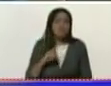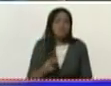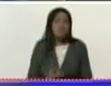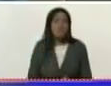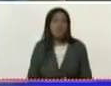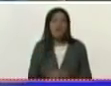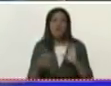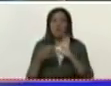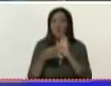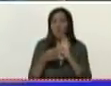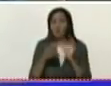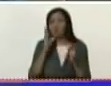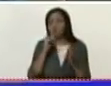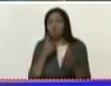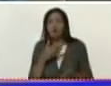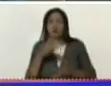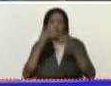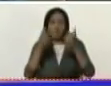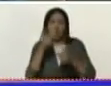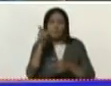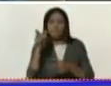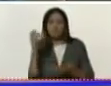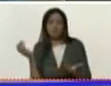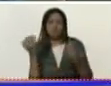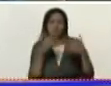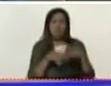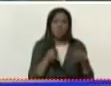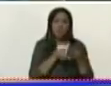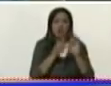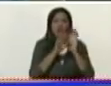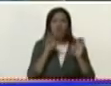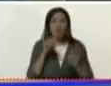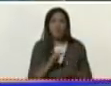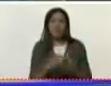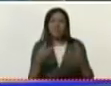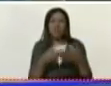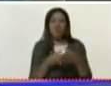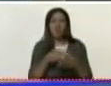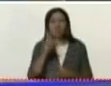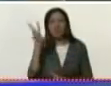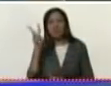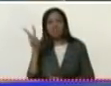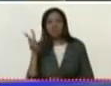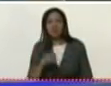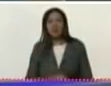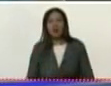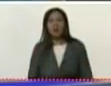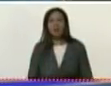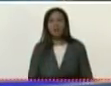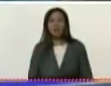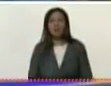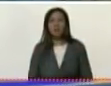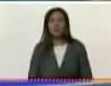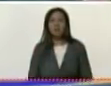su relación con los asaltantes del cuartel venezolano.